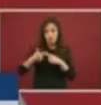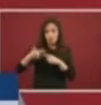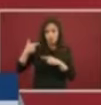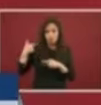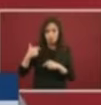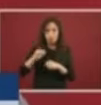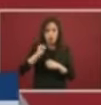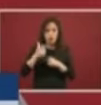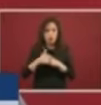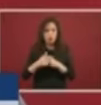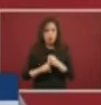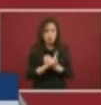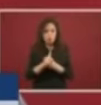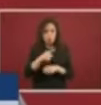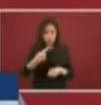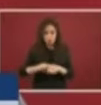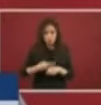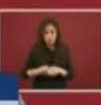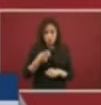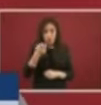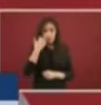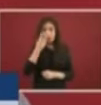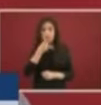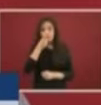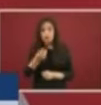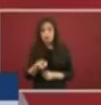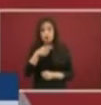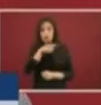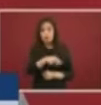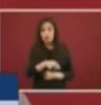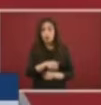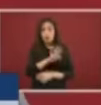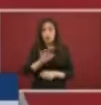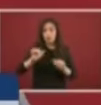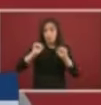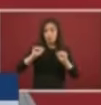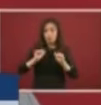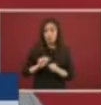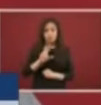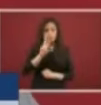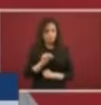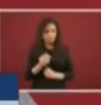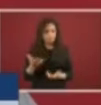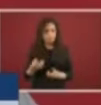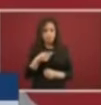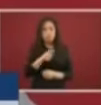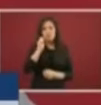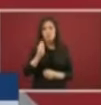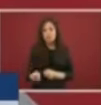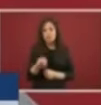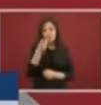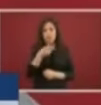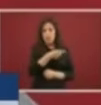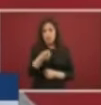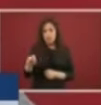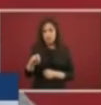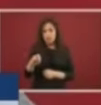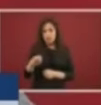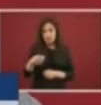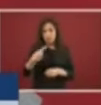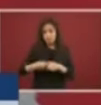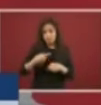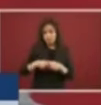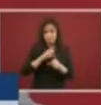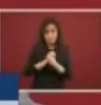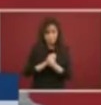poder incrementar la cantidad de insumos que se van a destinar precisamente para un escenario 2 y un posterior escenario